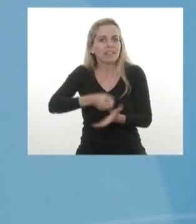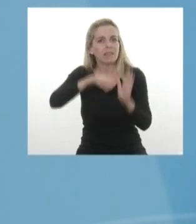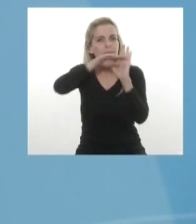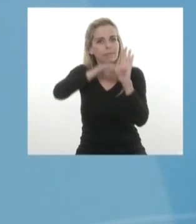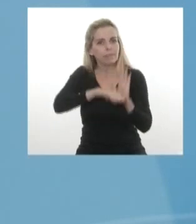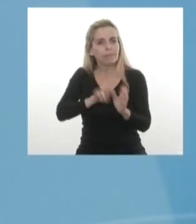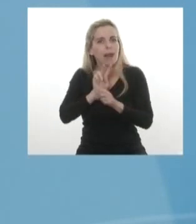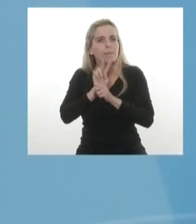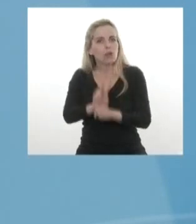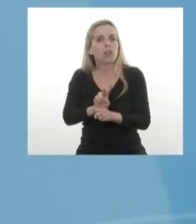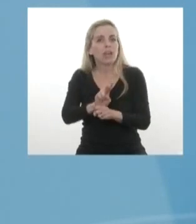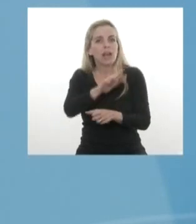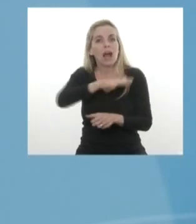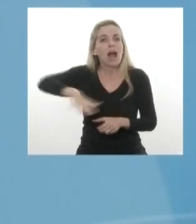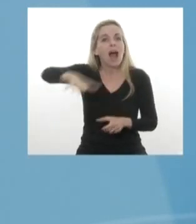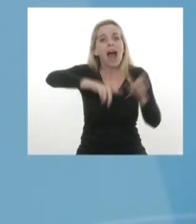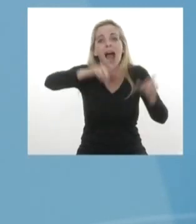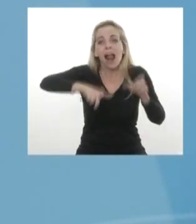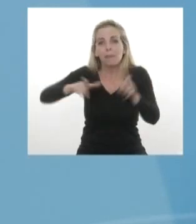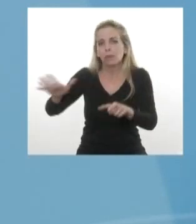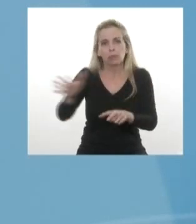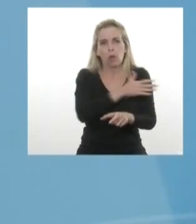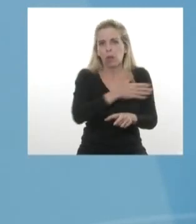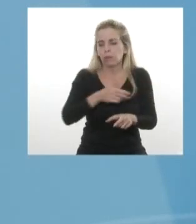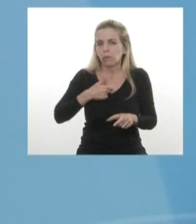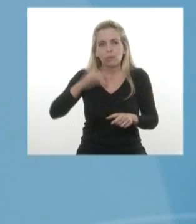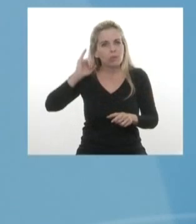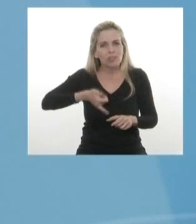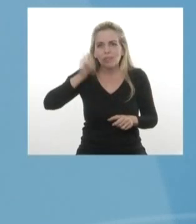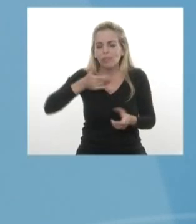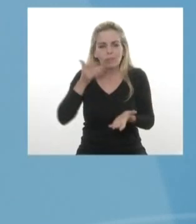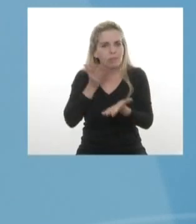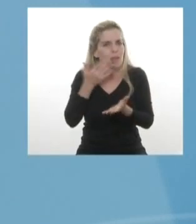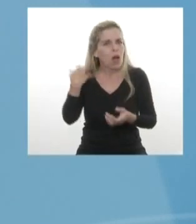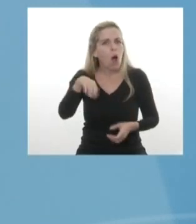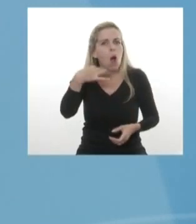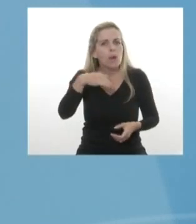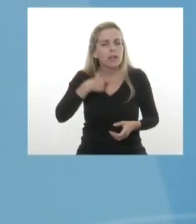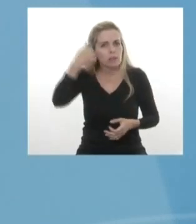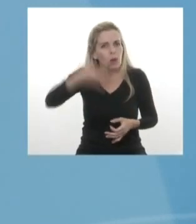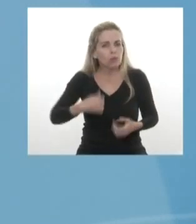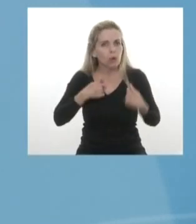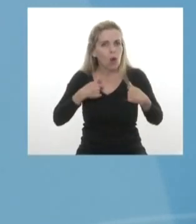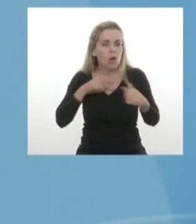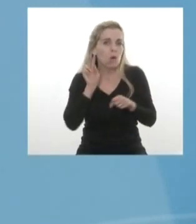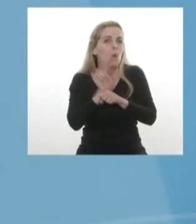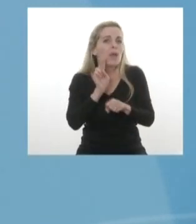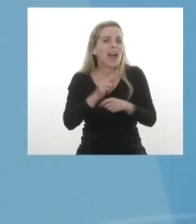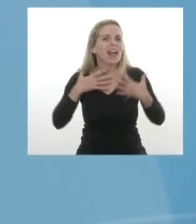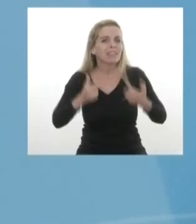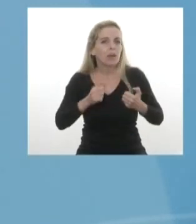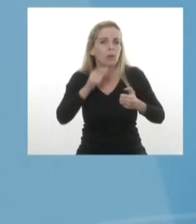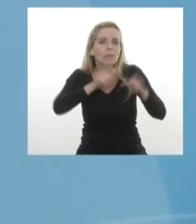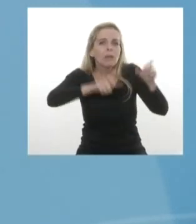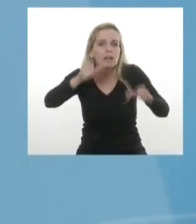la población. Es indudable que tengo el deber de cuidar la salud de cada argentino y de cada